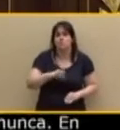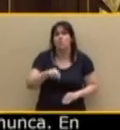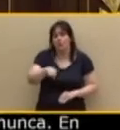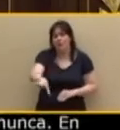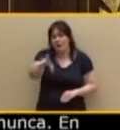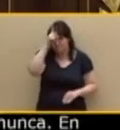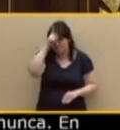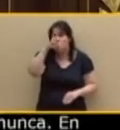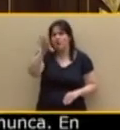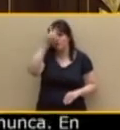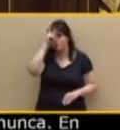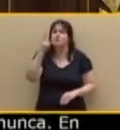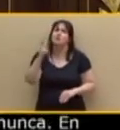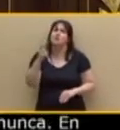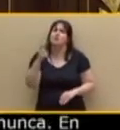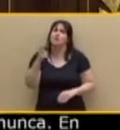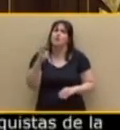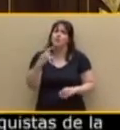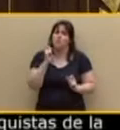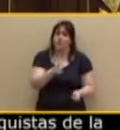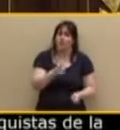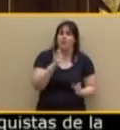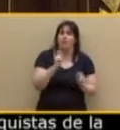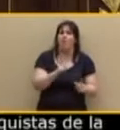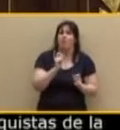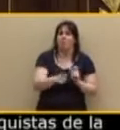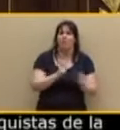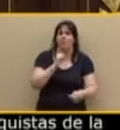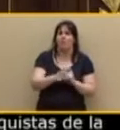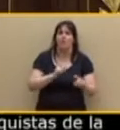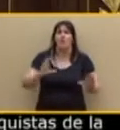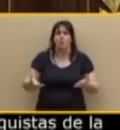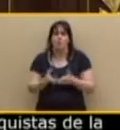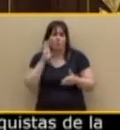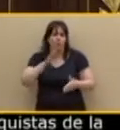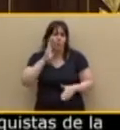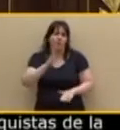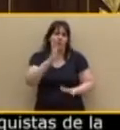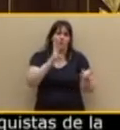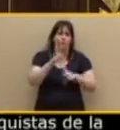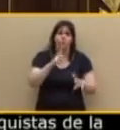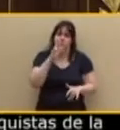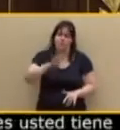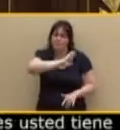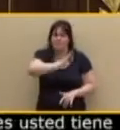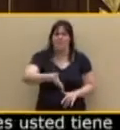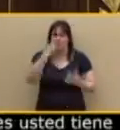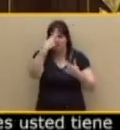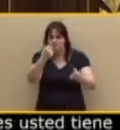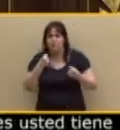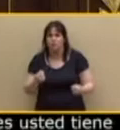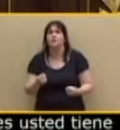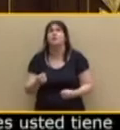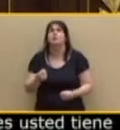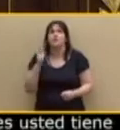sensores de profilaxis contra la corrupción y esto son añadidos segundo de este debate y